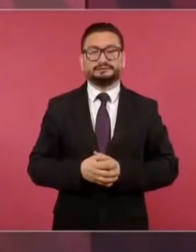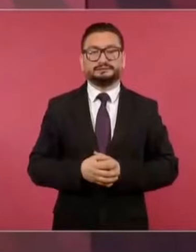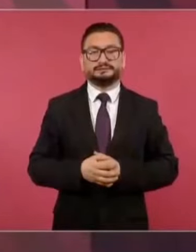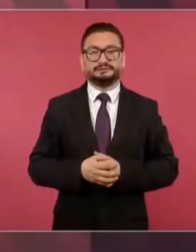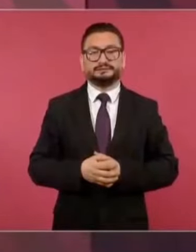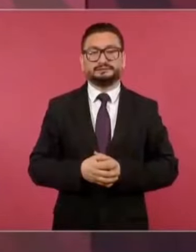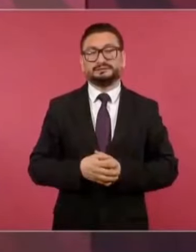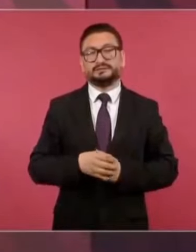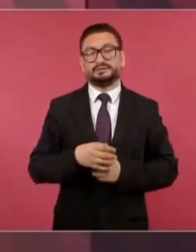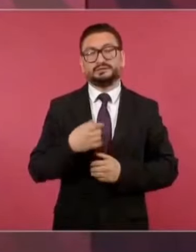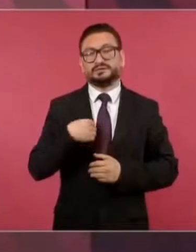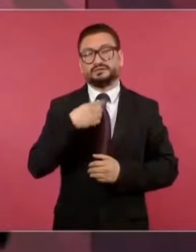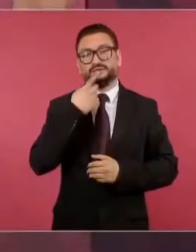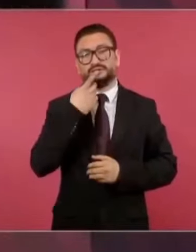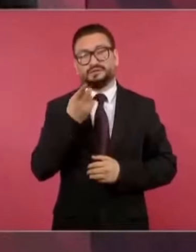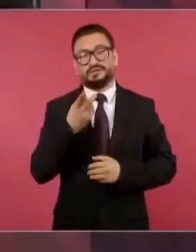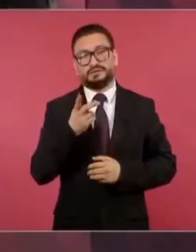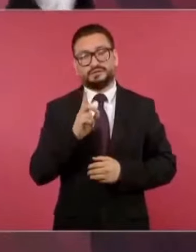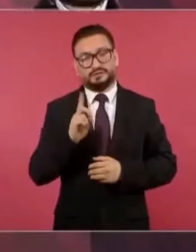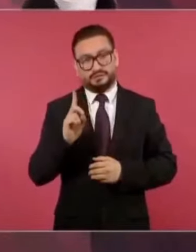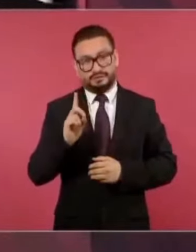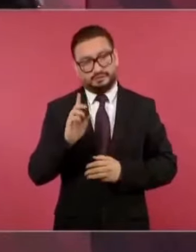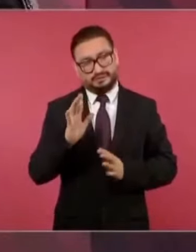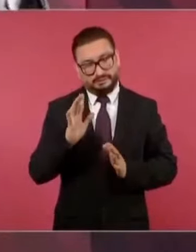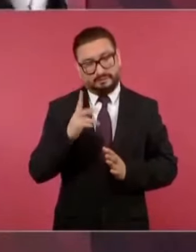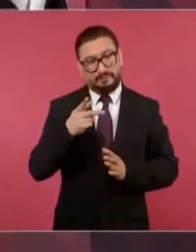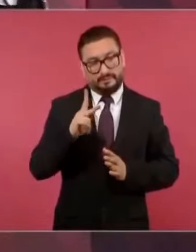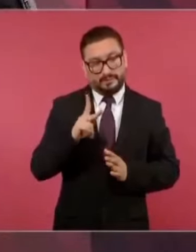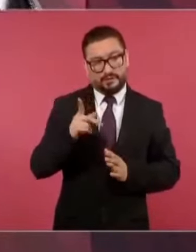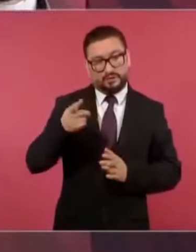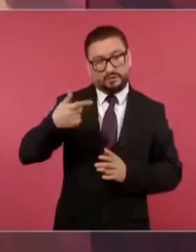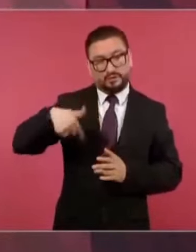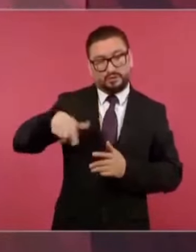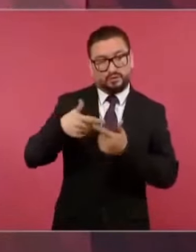yo no digo derecha, el conservadurismo